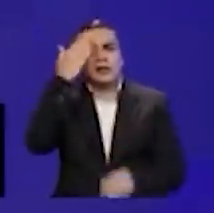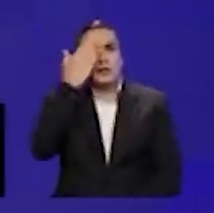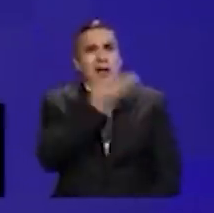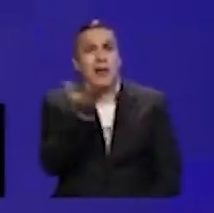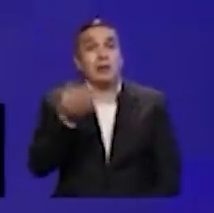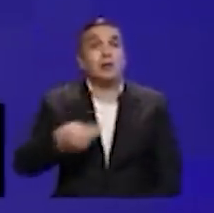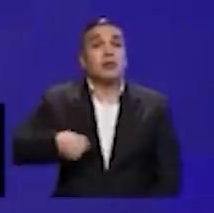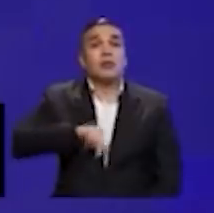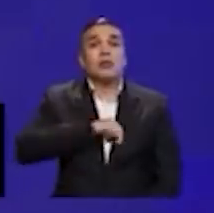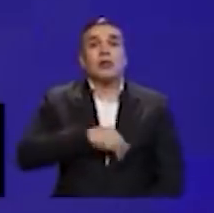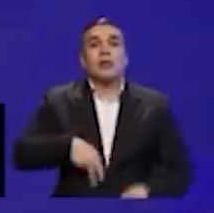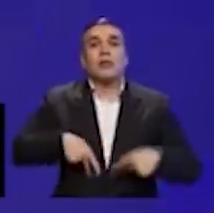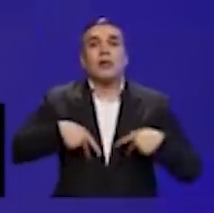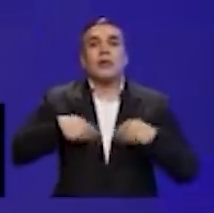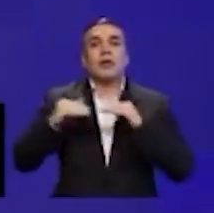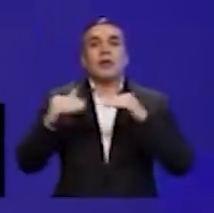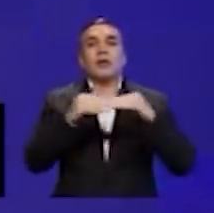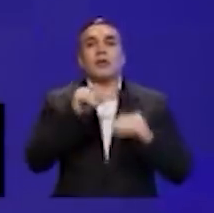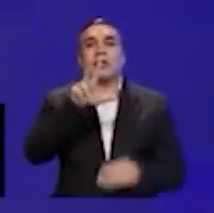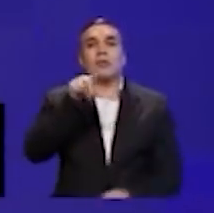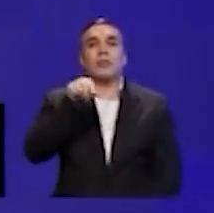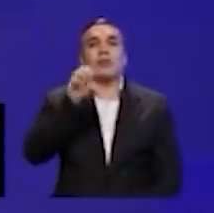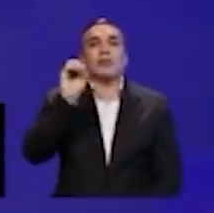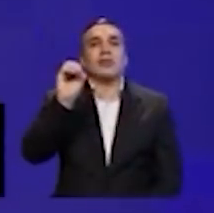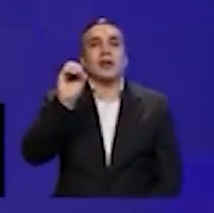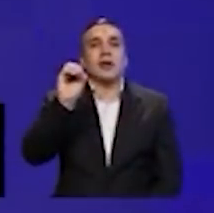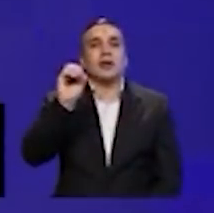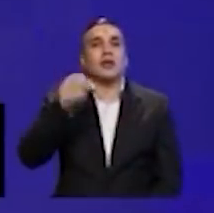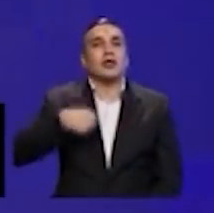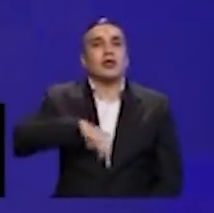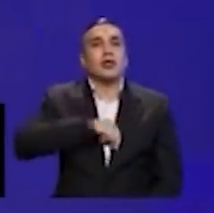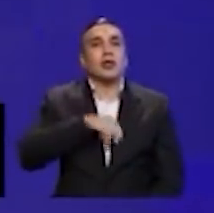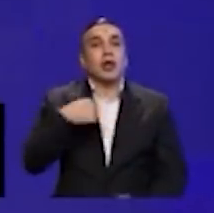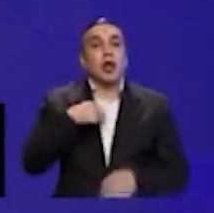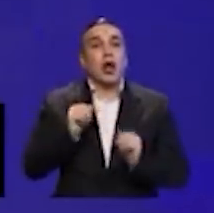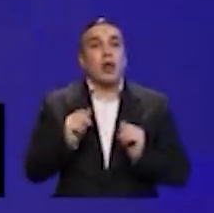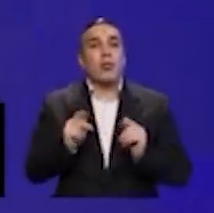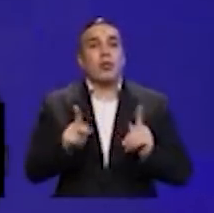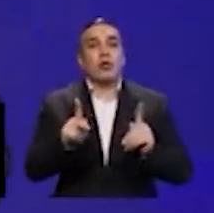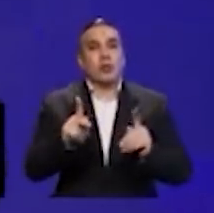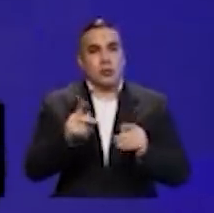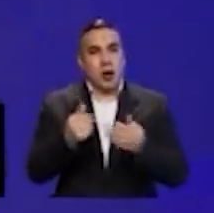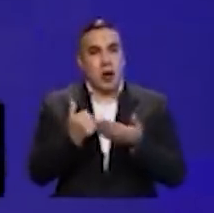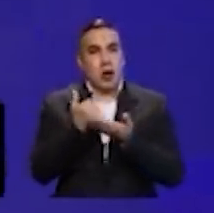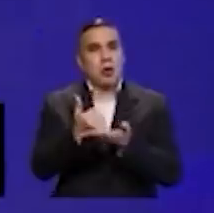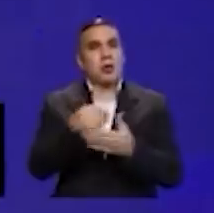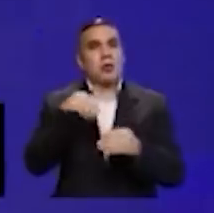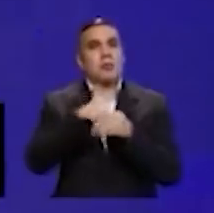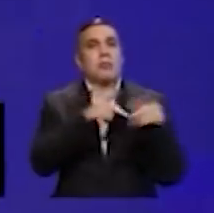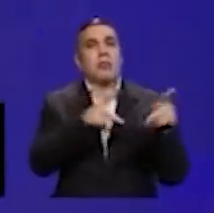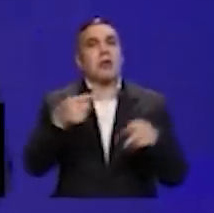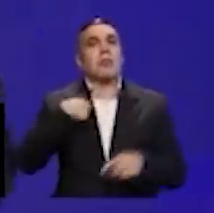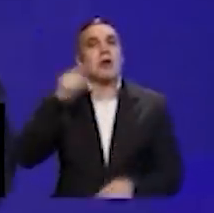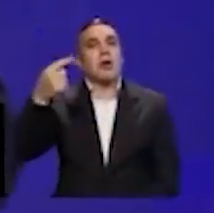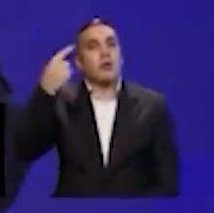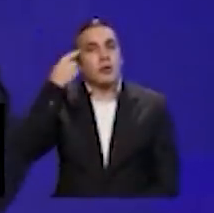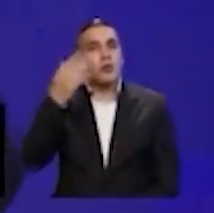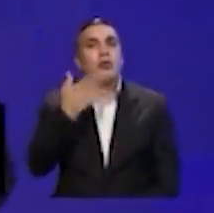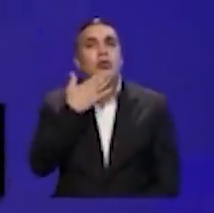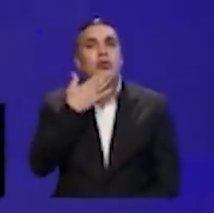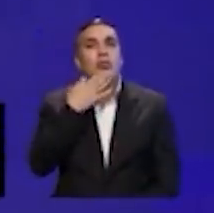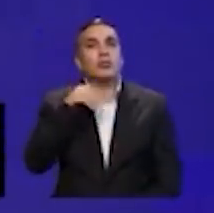en mi país. Nosotros estábamos muy bien antes, o no sé cuándo estuvimos bien, pero de verdad creo que es la hora de cambiar. Es hora de dejar